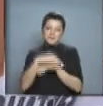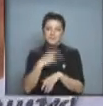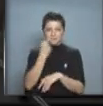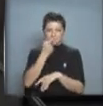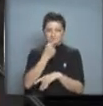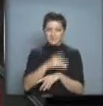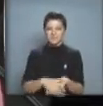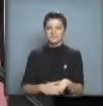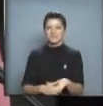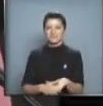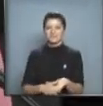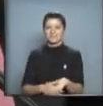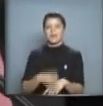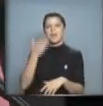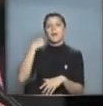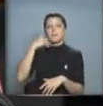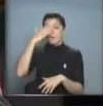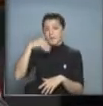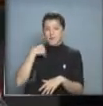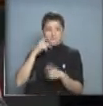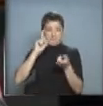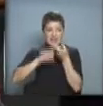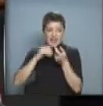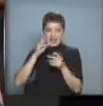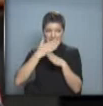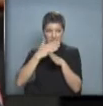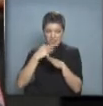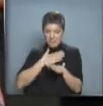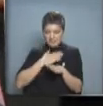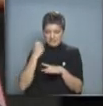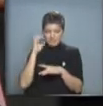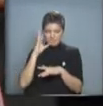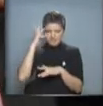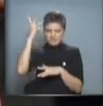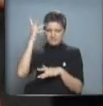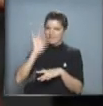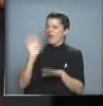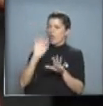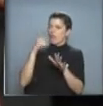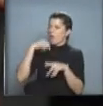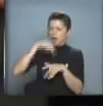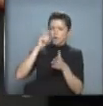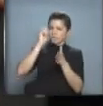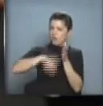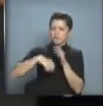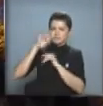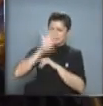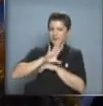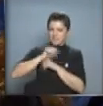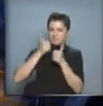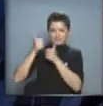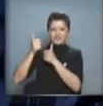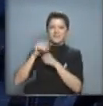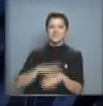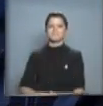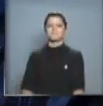un problema. No, después mi novia me mata. ¿Cómo? Después mi novia me mata. Ya, lo arreglamos. Esto es una cuestión de contratos, papito. Bueno, yo